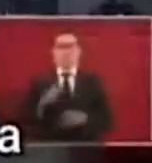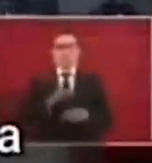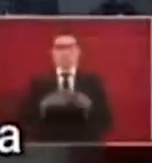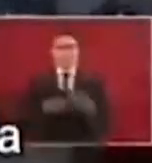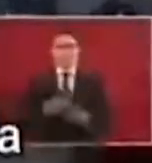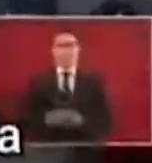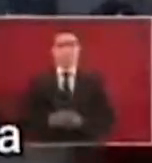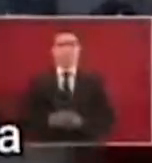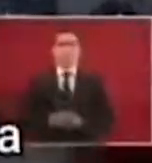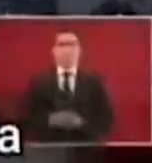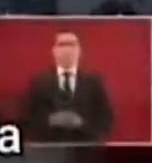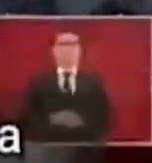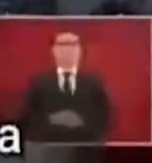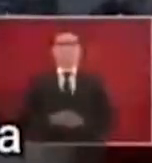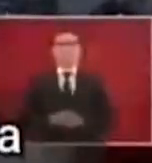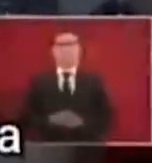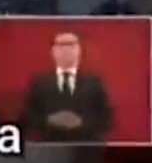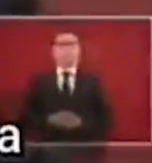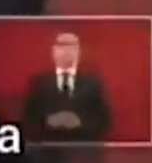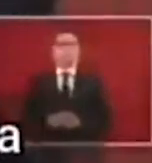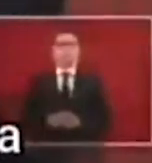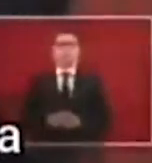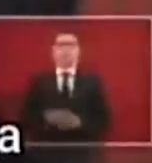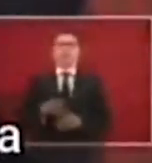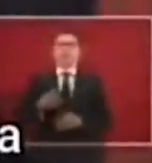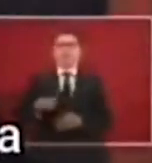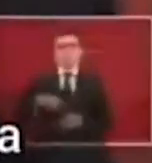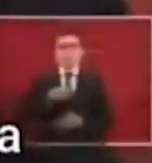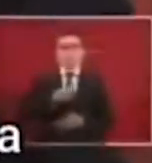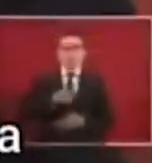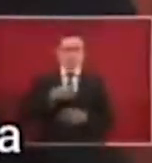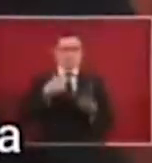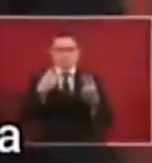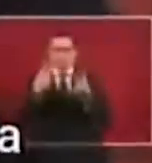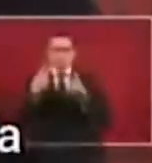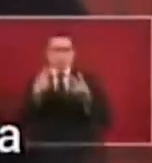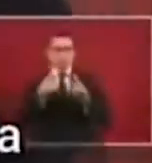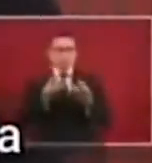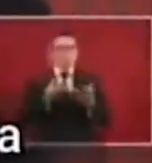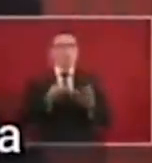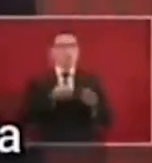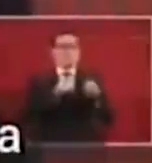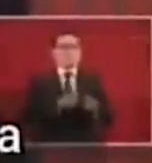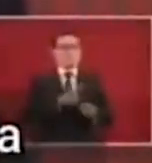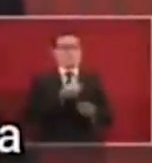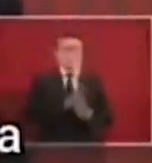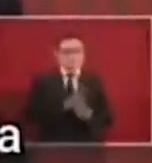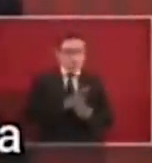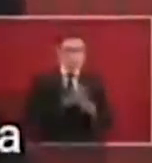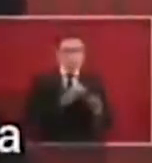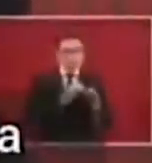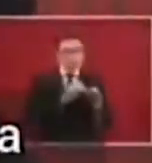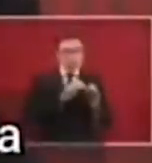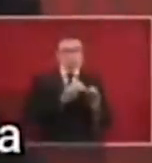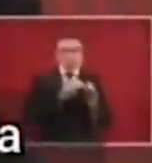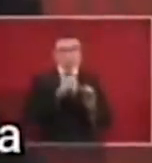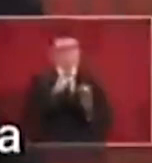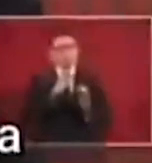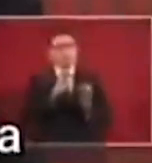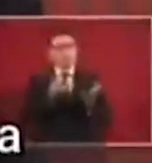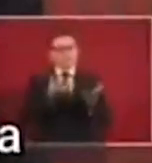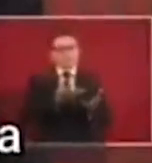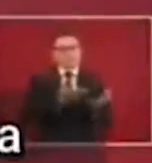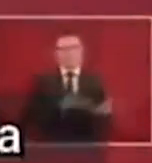qué tener un ojo al gato y otro al garabato seguridad es la